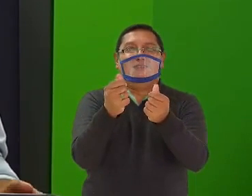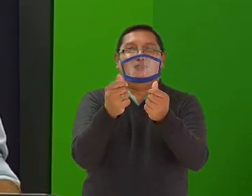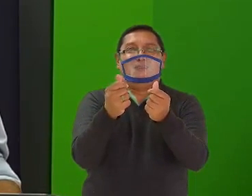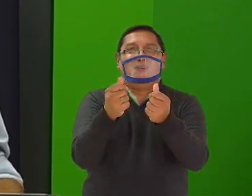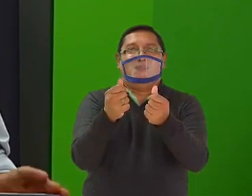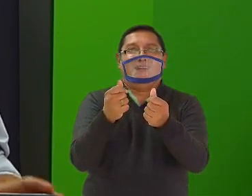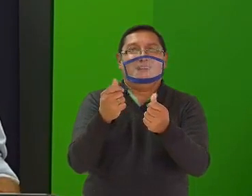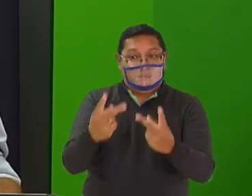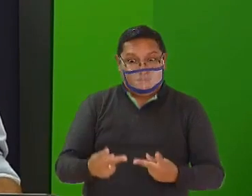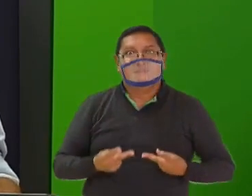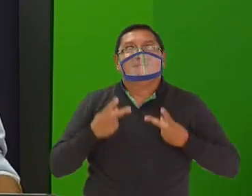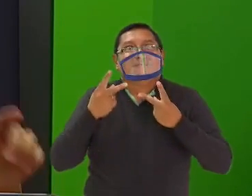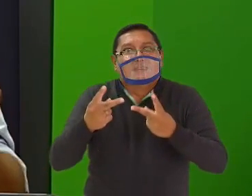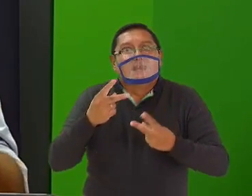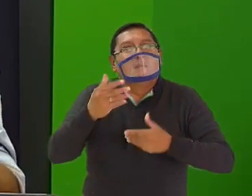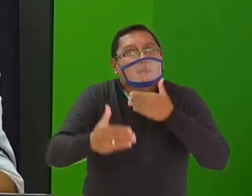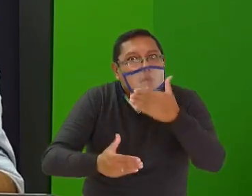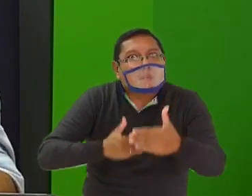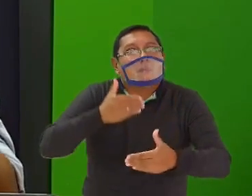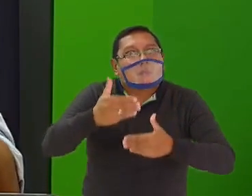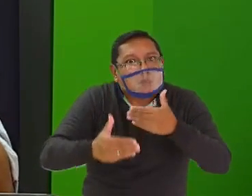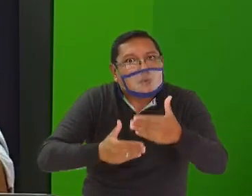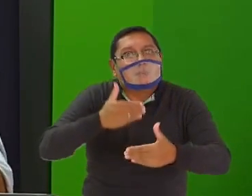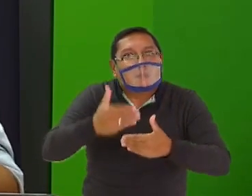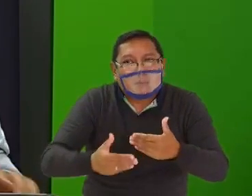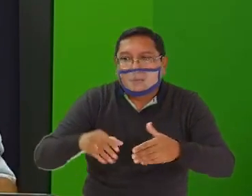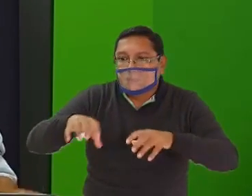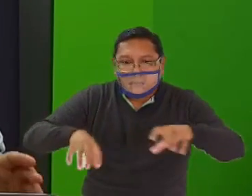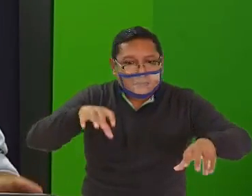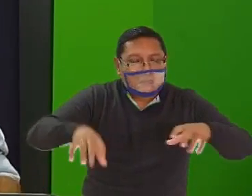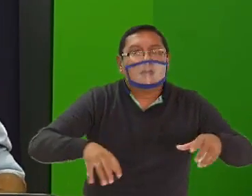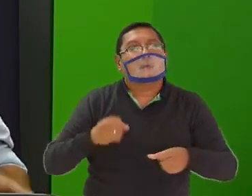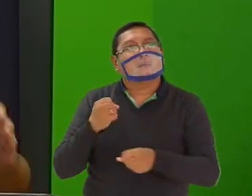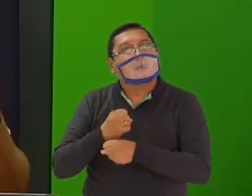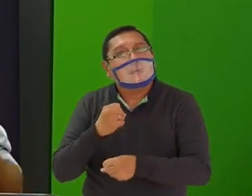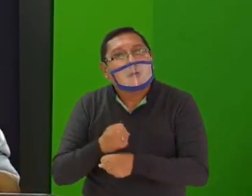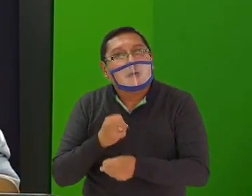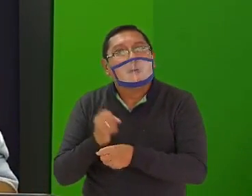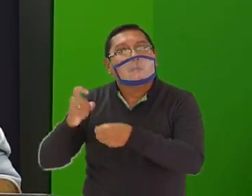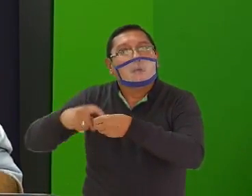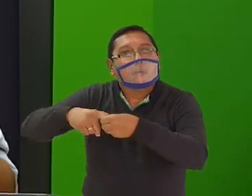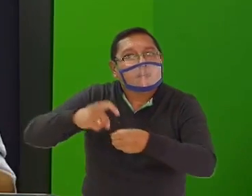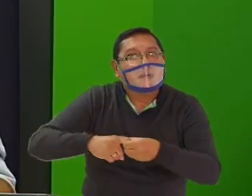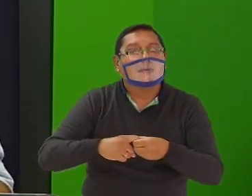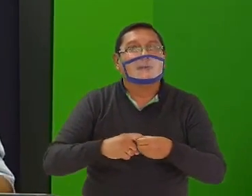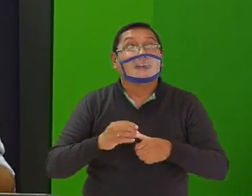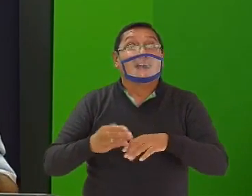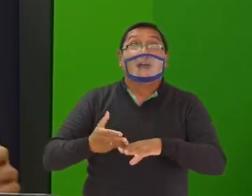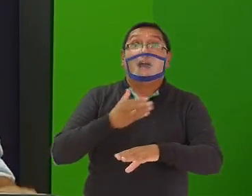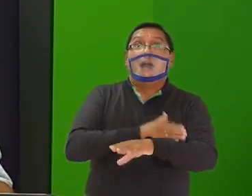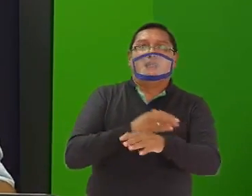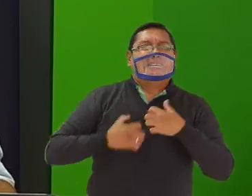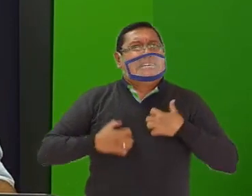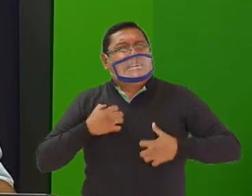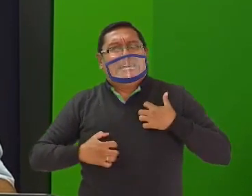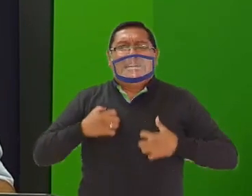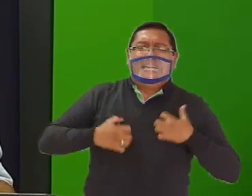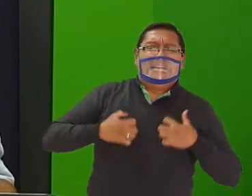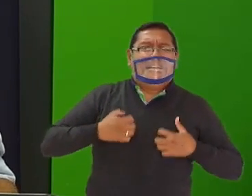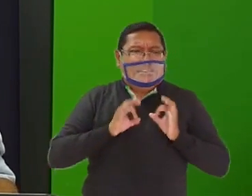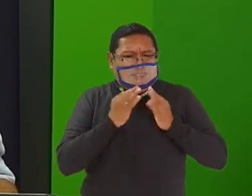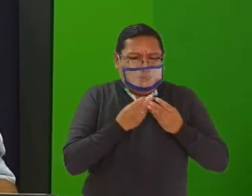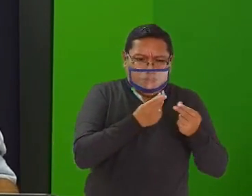vida económica de la ciudad y la recuperación del empleo y el fin de las angustias para muchas familias. Pero